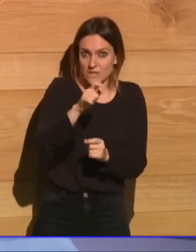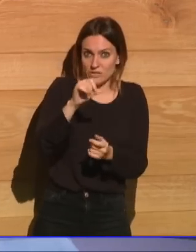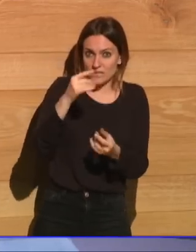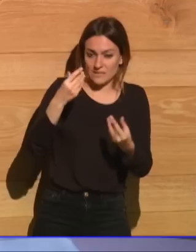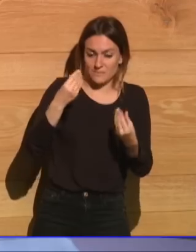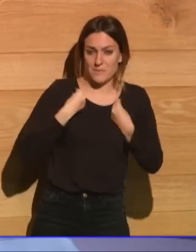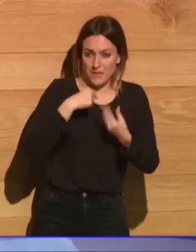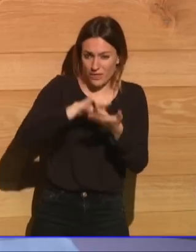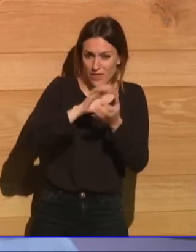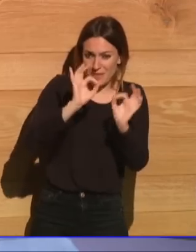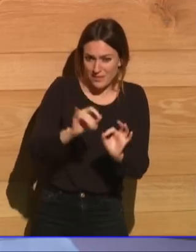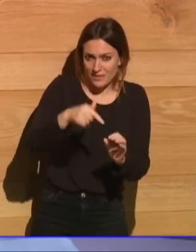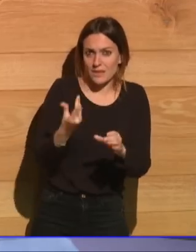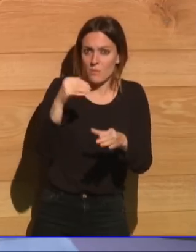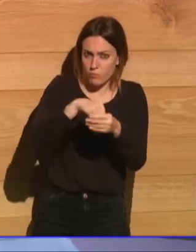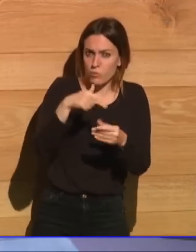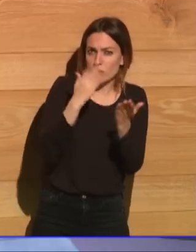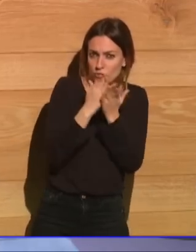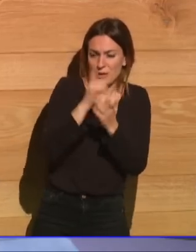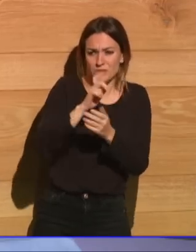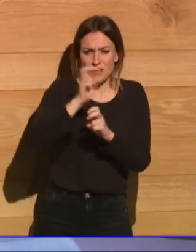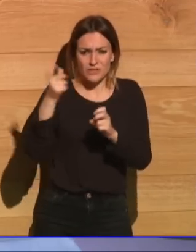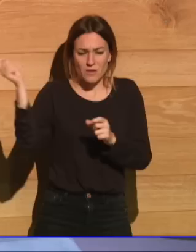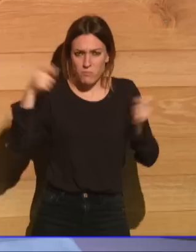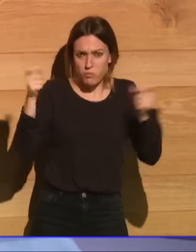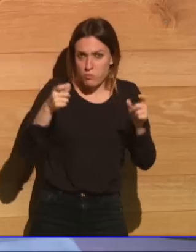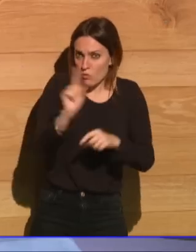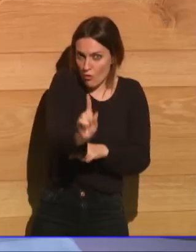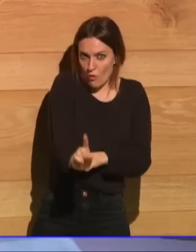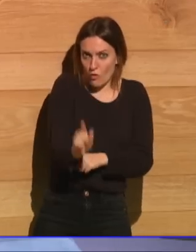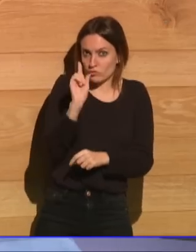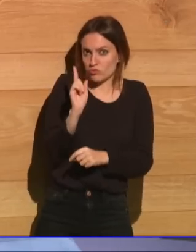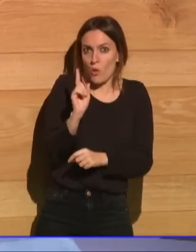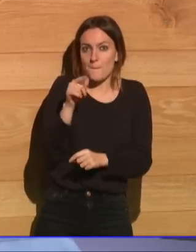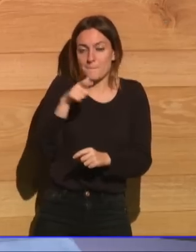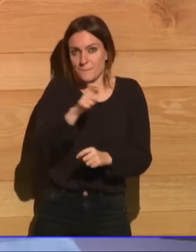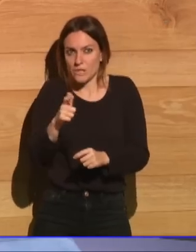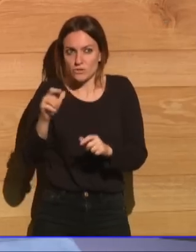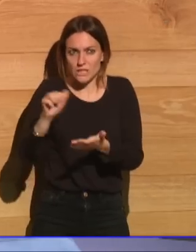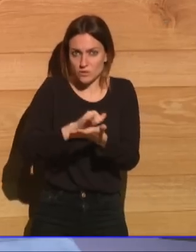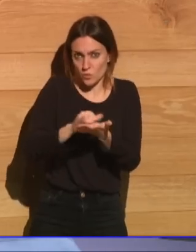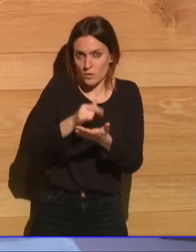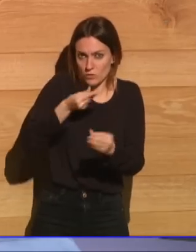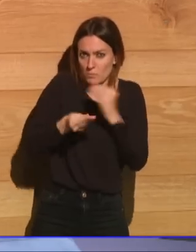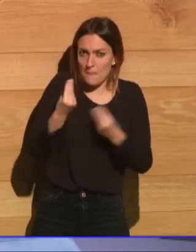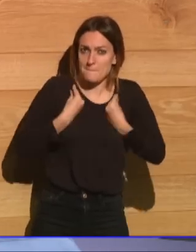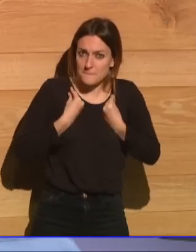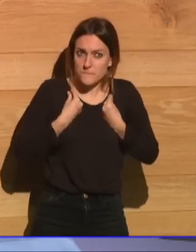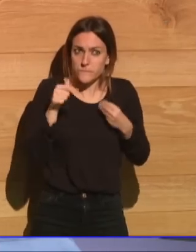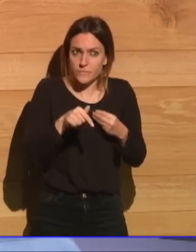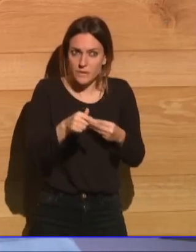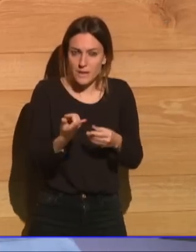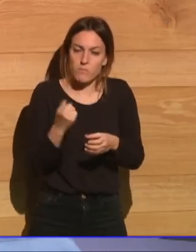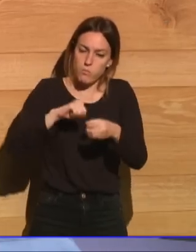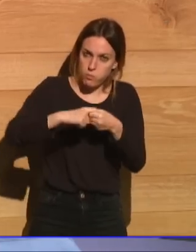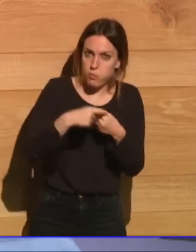no es gente llegada de todo el mundo que trata. No, es para residentes de Nueva York y que tengan que pasar ese talento en un sitio que,